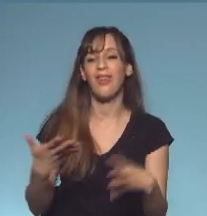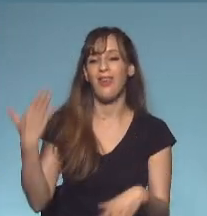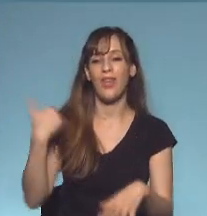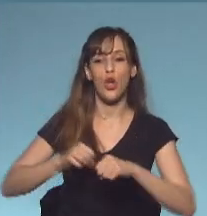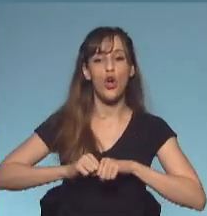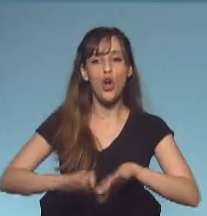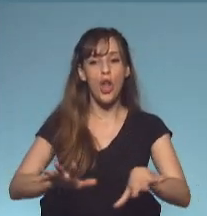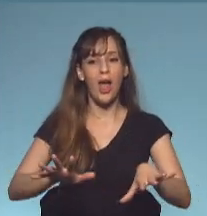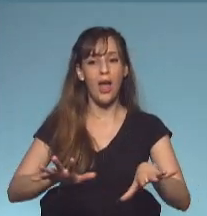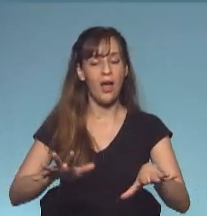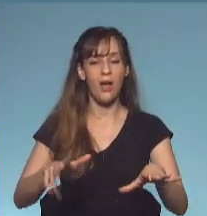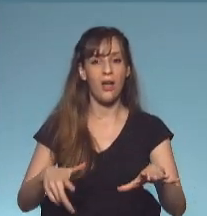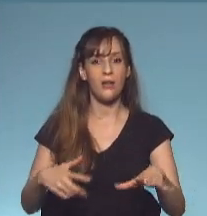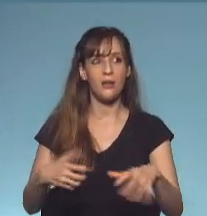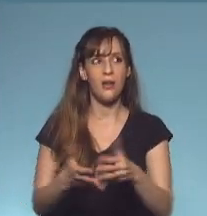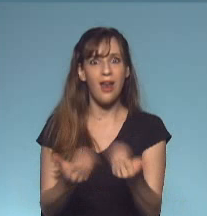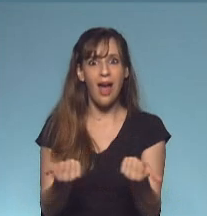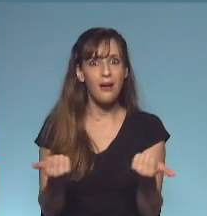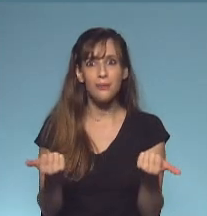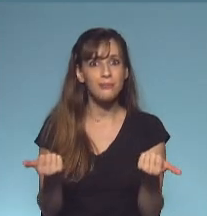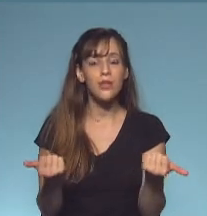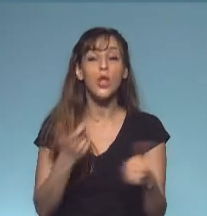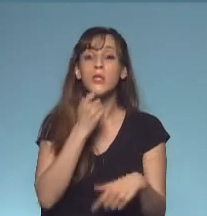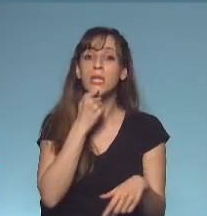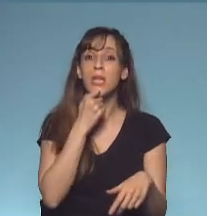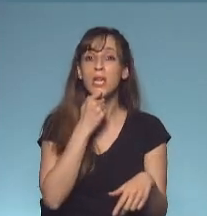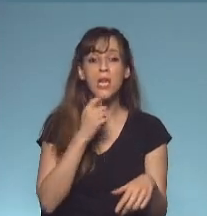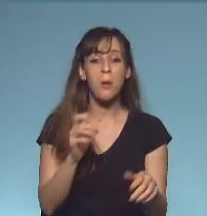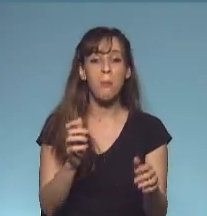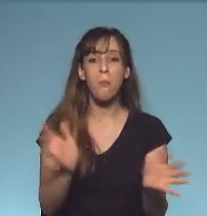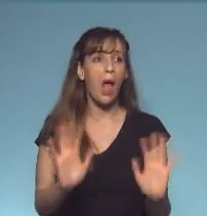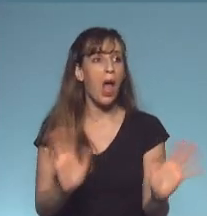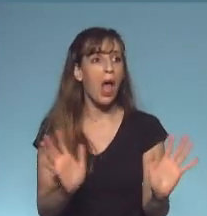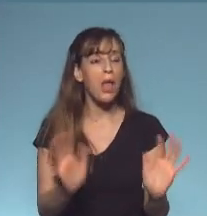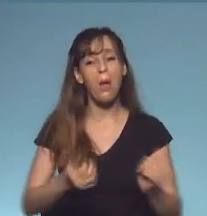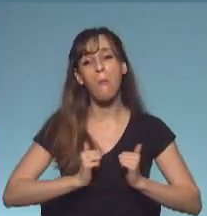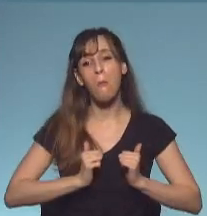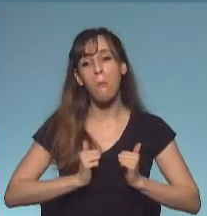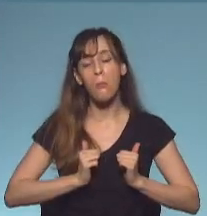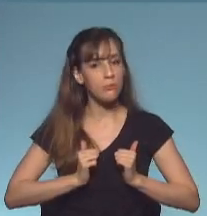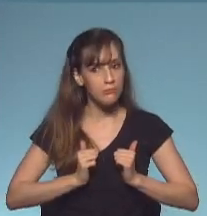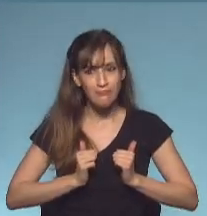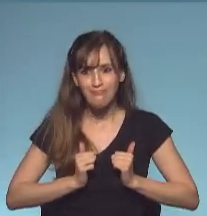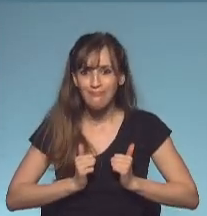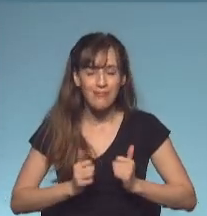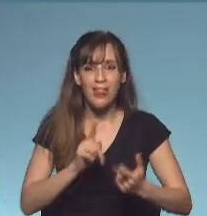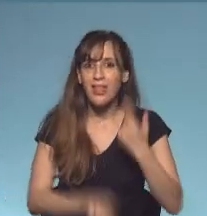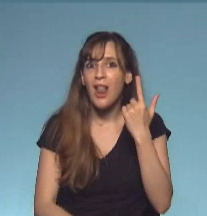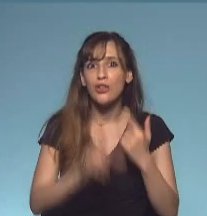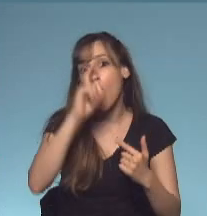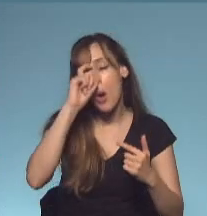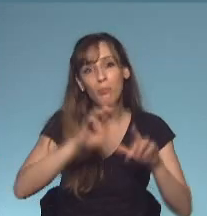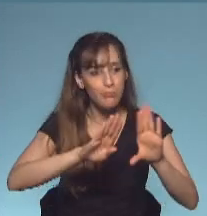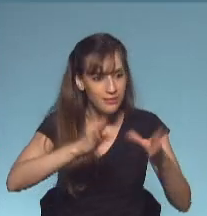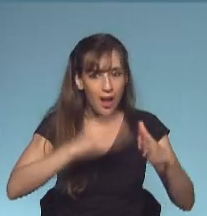tan rápidamente, hemos visto que si no se hace nada, no hay sistema que aguante, no hay sistema que aguante en el primer mundo, no hay sistema que aguante